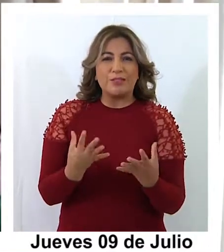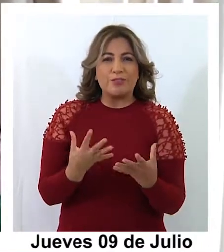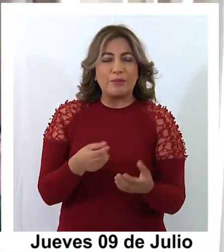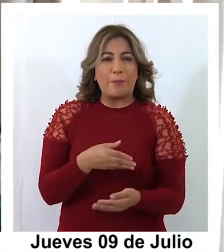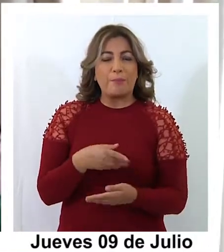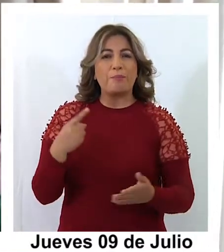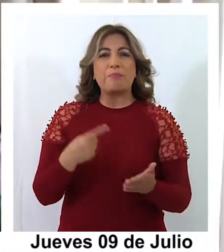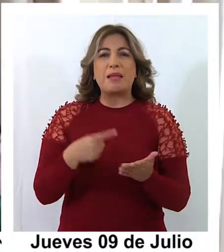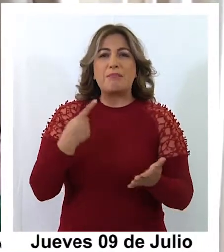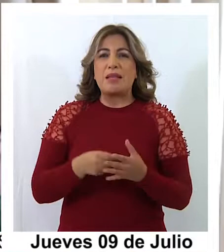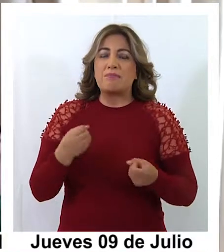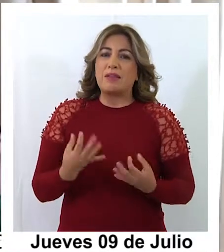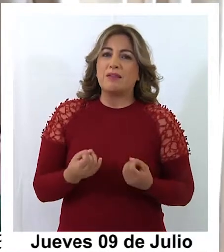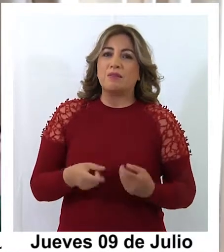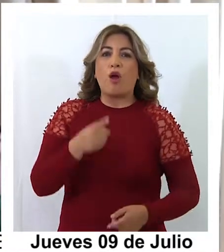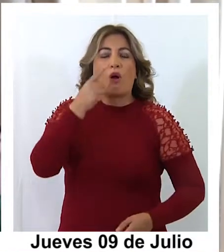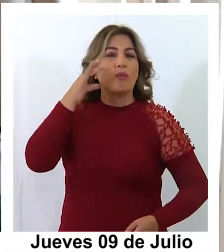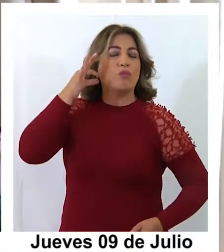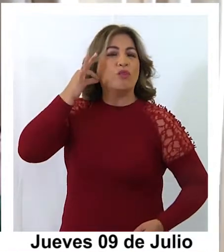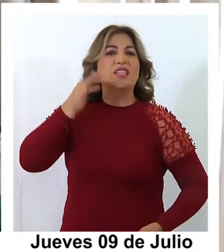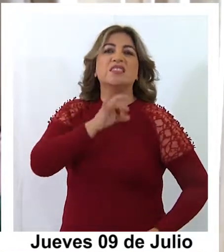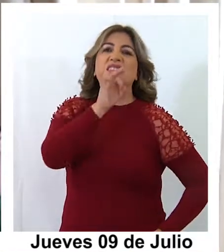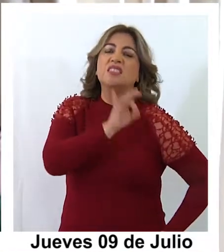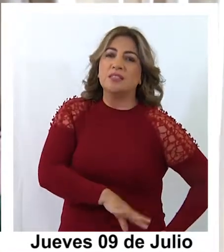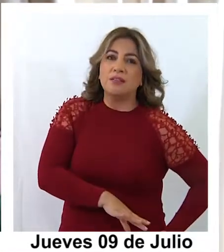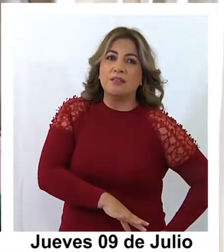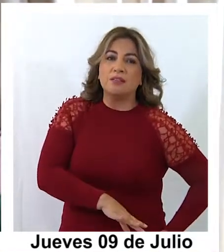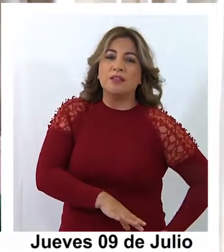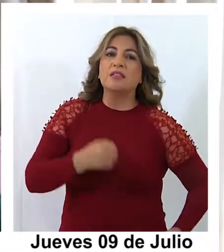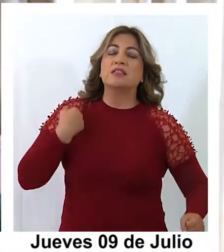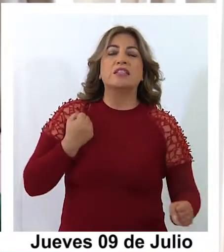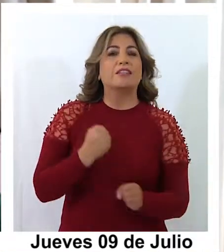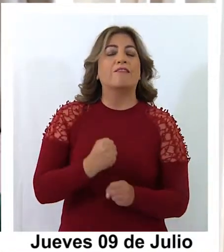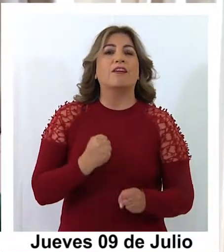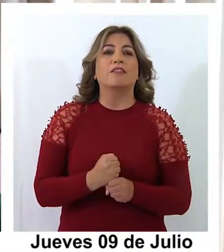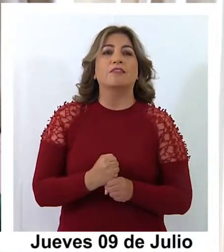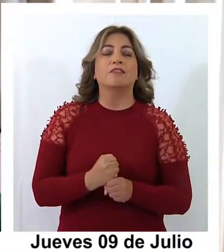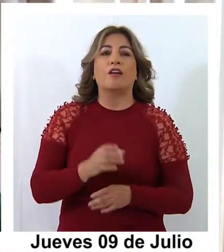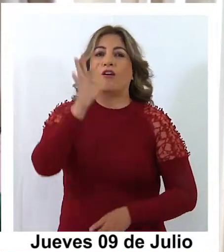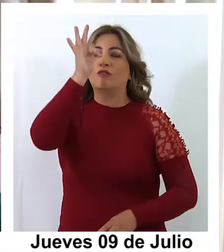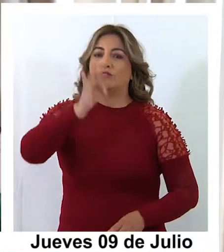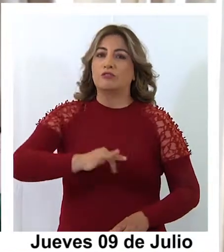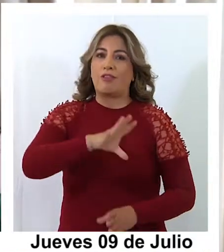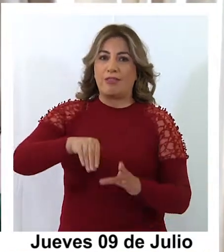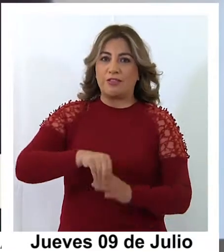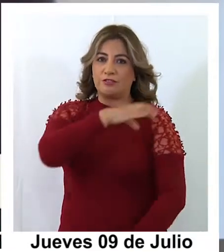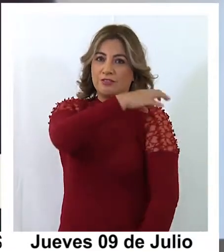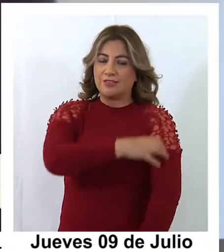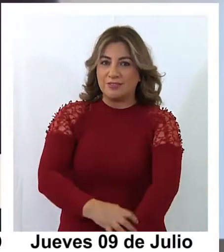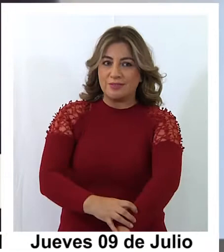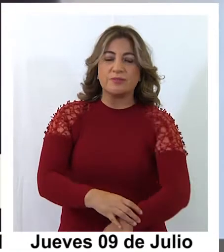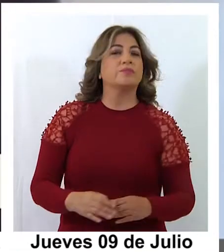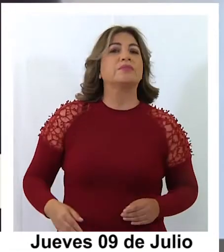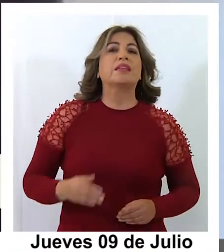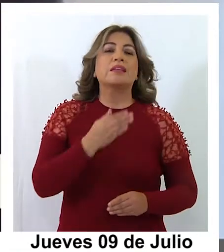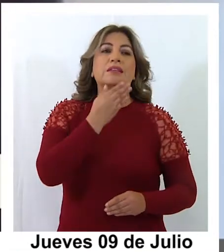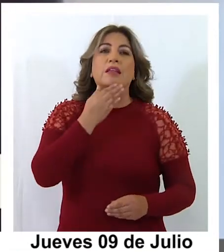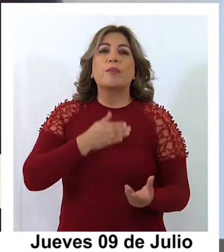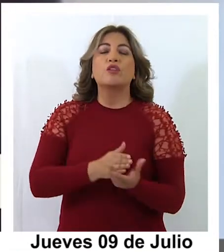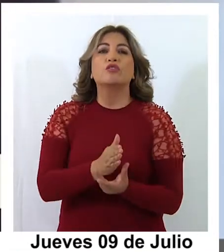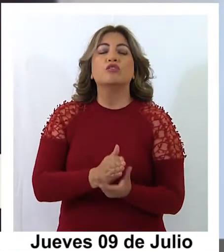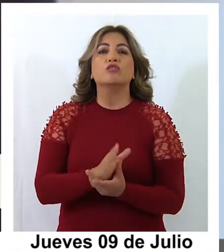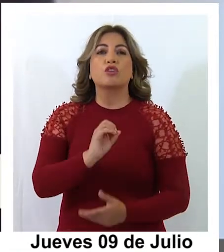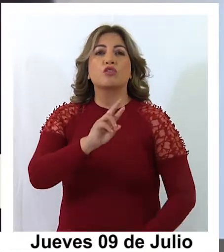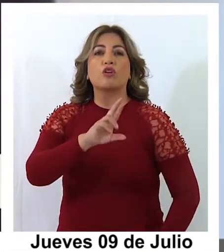miles de chilenos y chilenas, trabajadores y trabajadoras, que desempeñamos nuestras funciones dentro del territorio nacional. Por su parte, el consejero